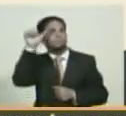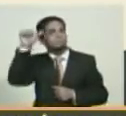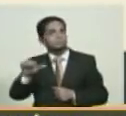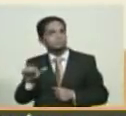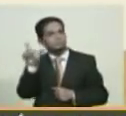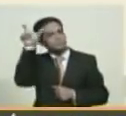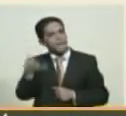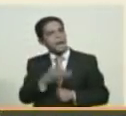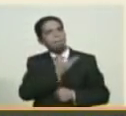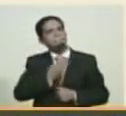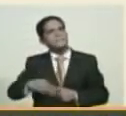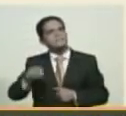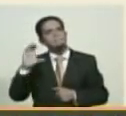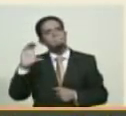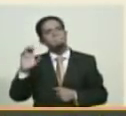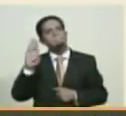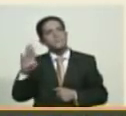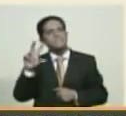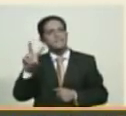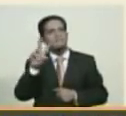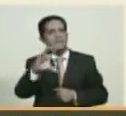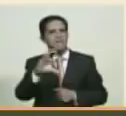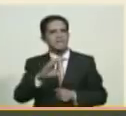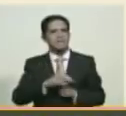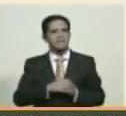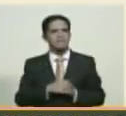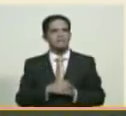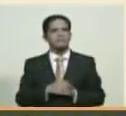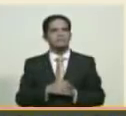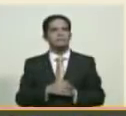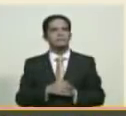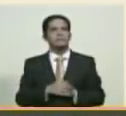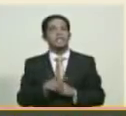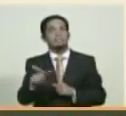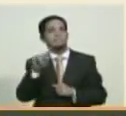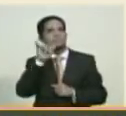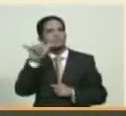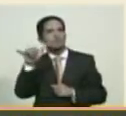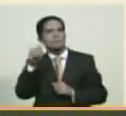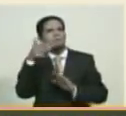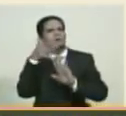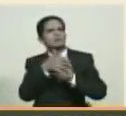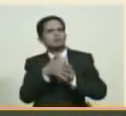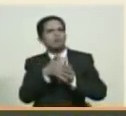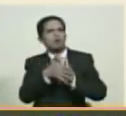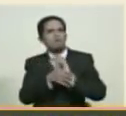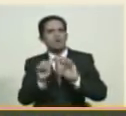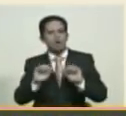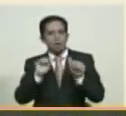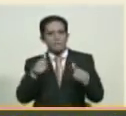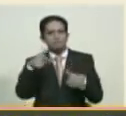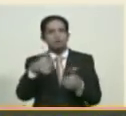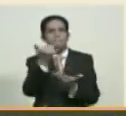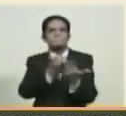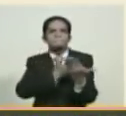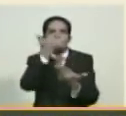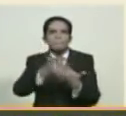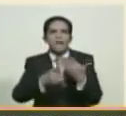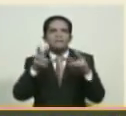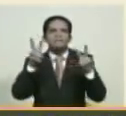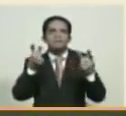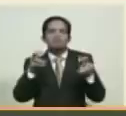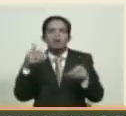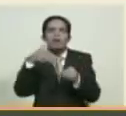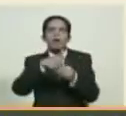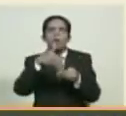presidente del Banco Central de Venezuela, Calixto Ortega Sánchez, quien informaba acerca del arranque de este Plan Nacional de Ahorro